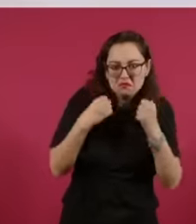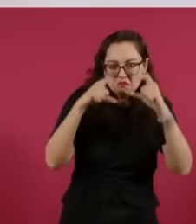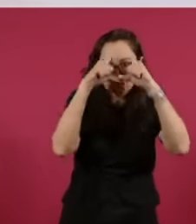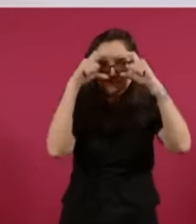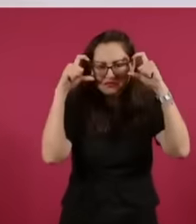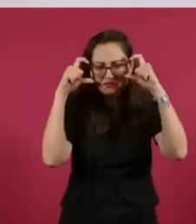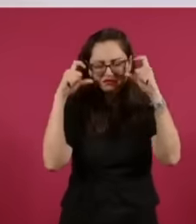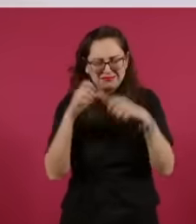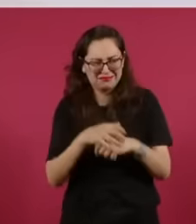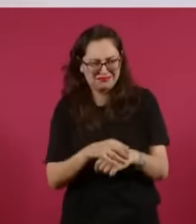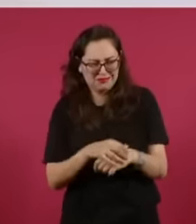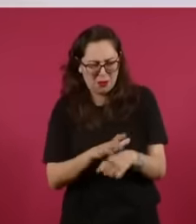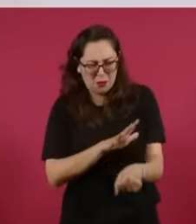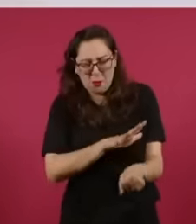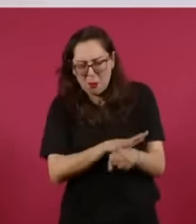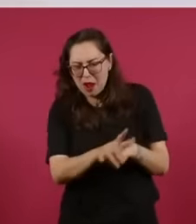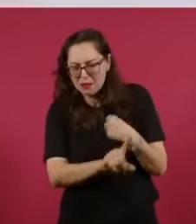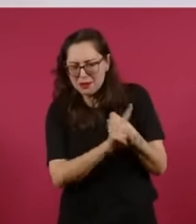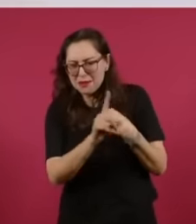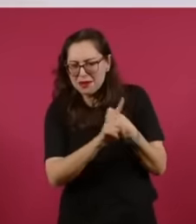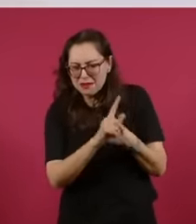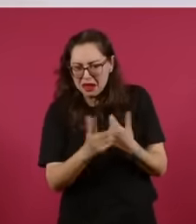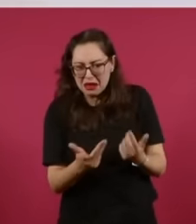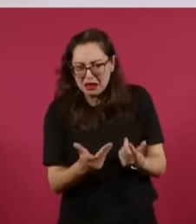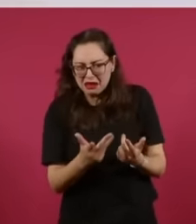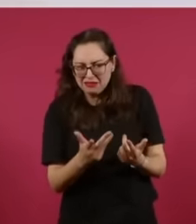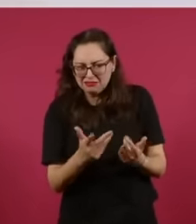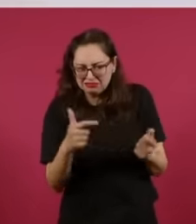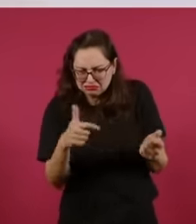¿Por qué no se da la cara?